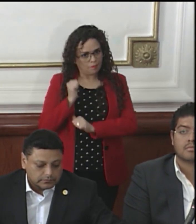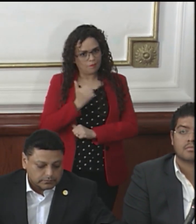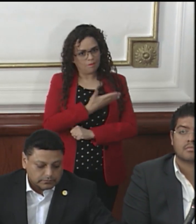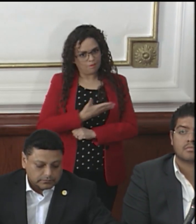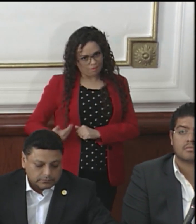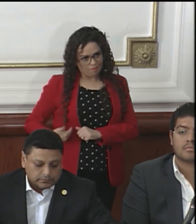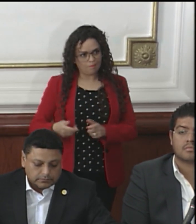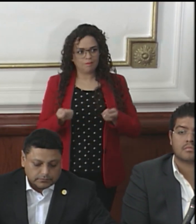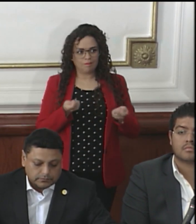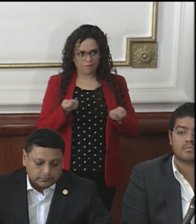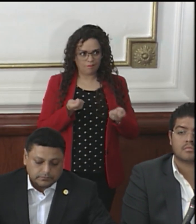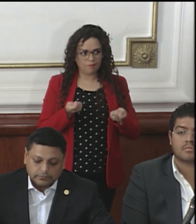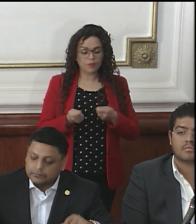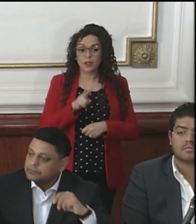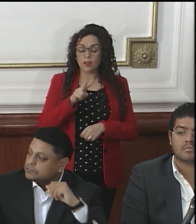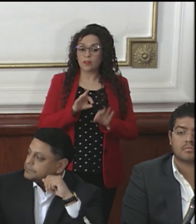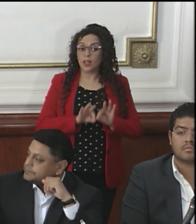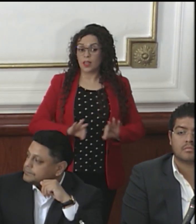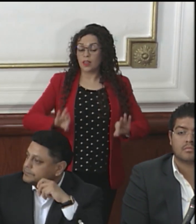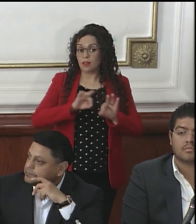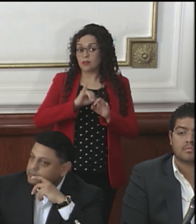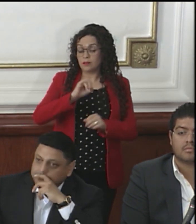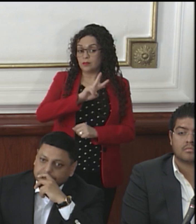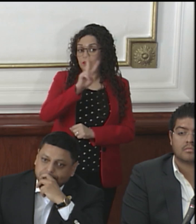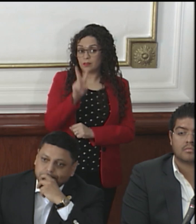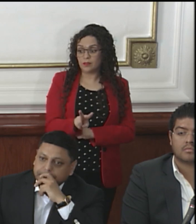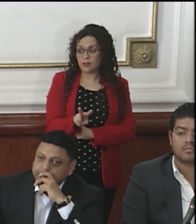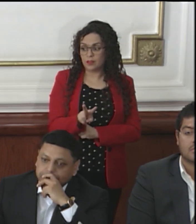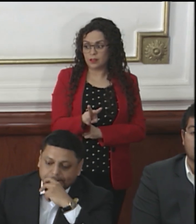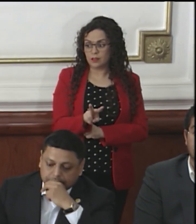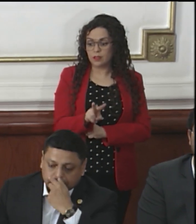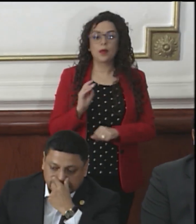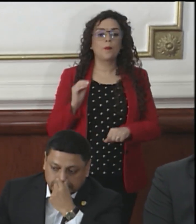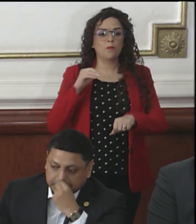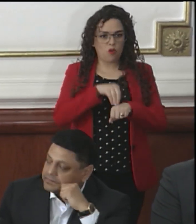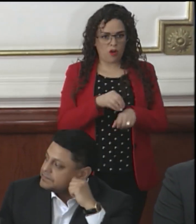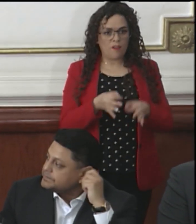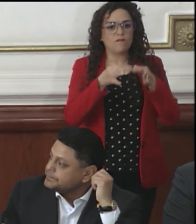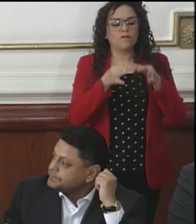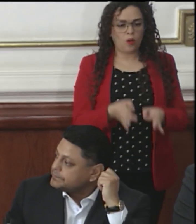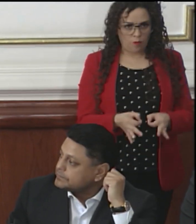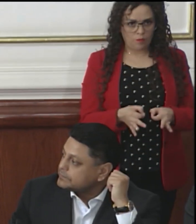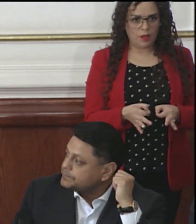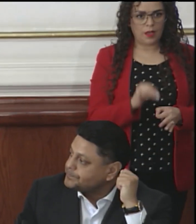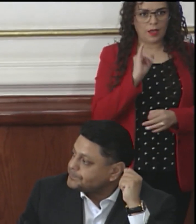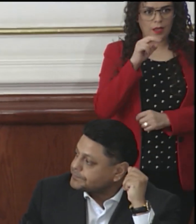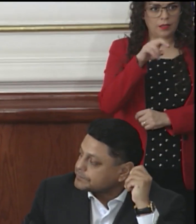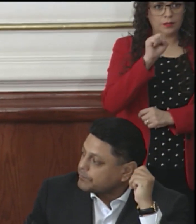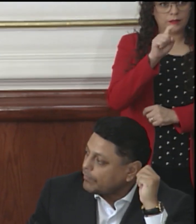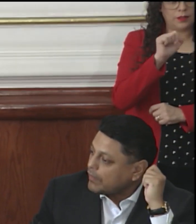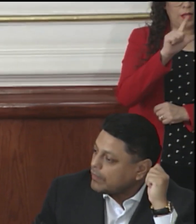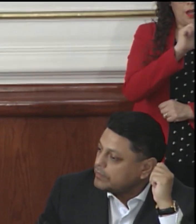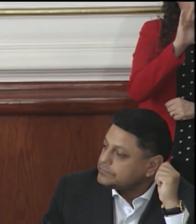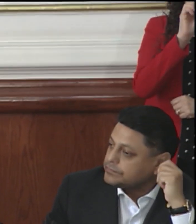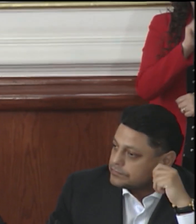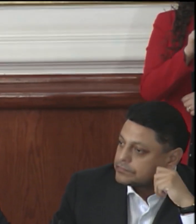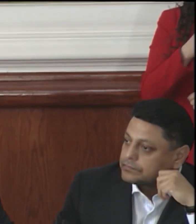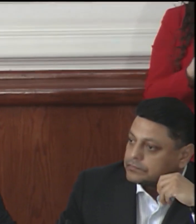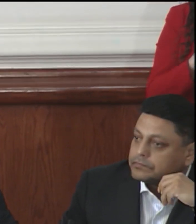de mucha trascendencia y relevancia el hecho de que se instale, pero sobre todo el uso y el esfuerzo que empeñemos en